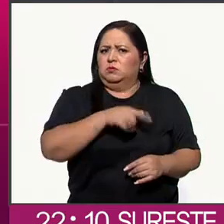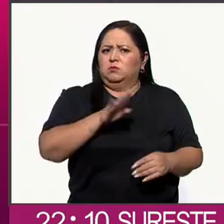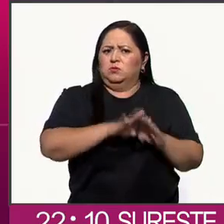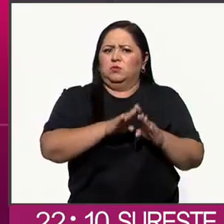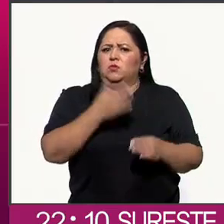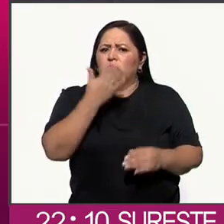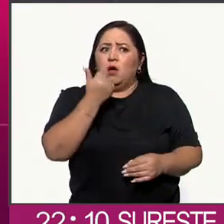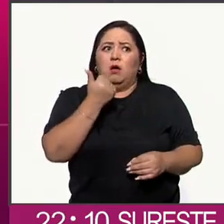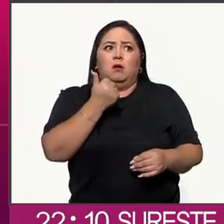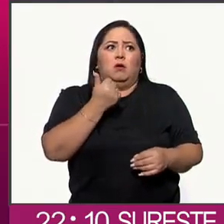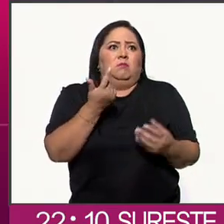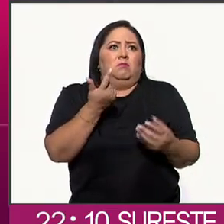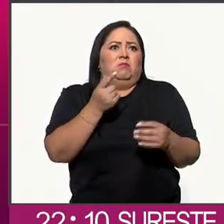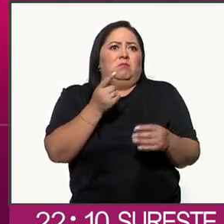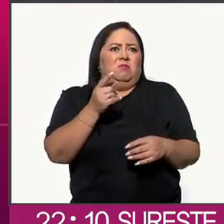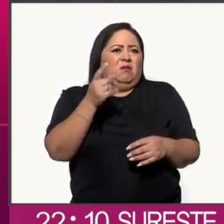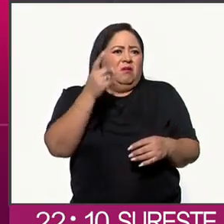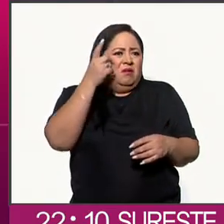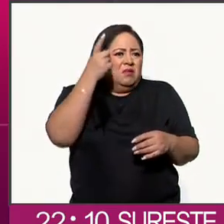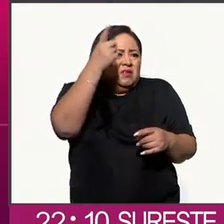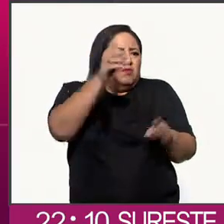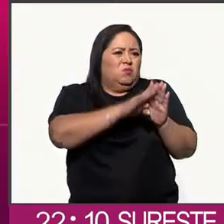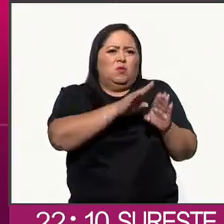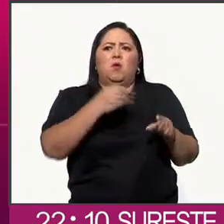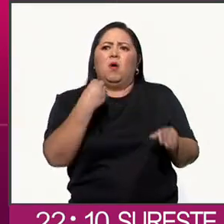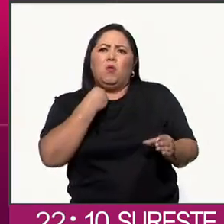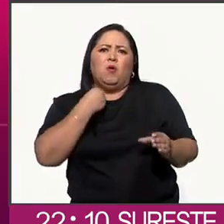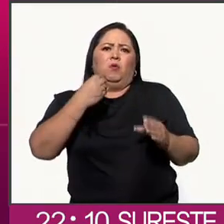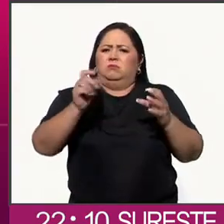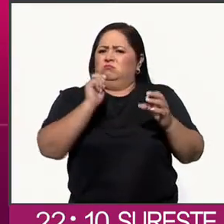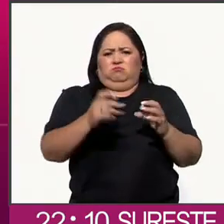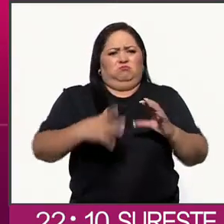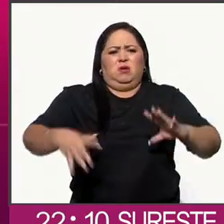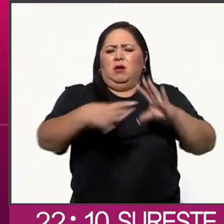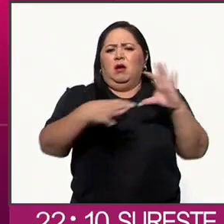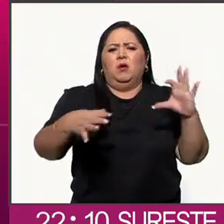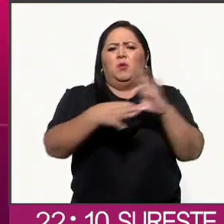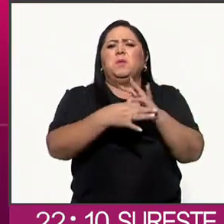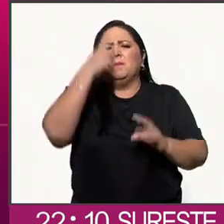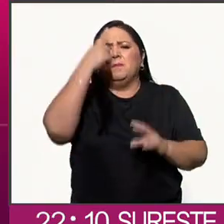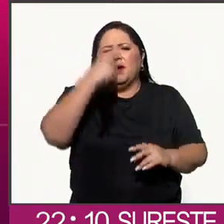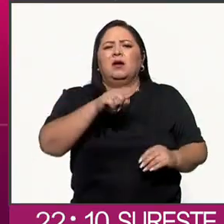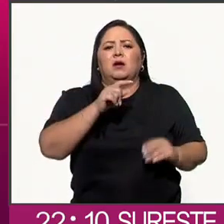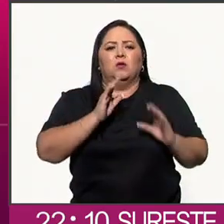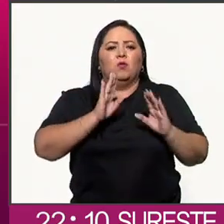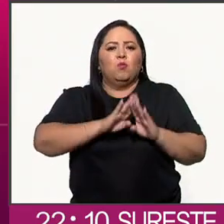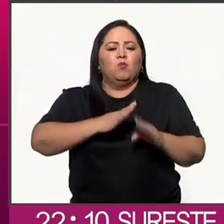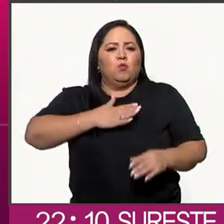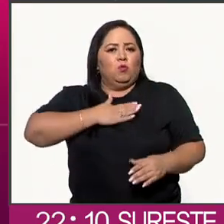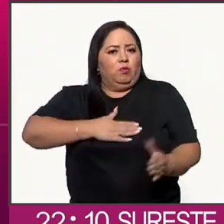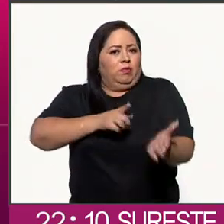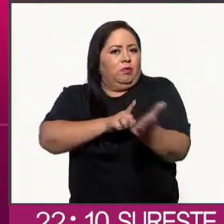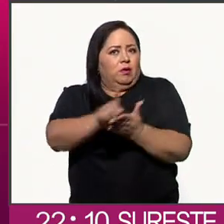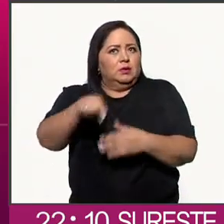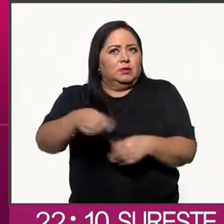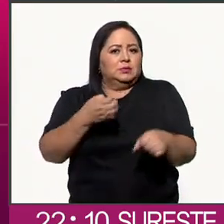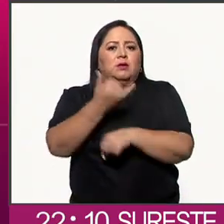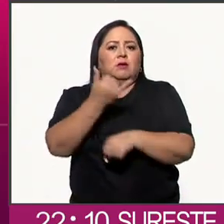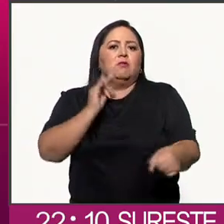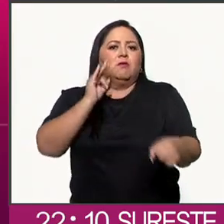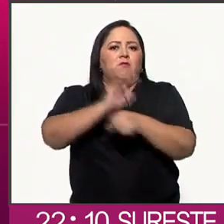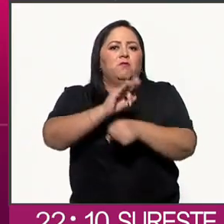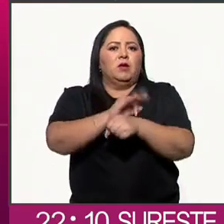fines de lucro, conformada por abogadas y abogados unidos en el objetivo de preservar el Estado de Derecho y defender